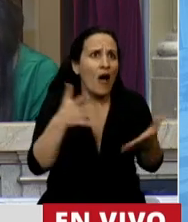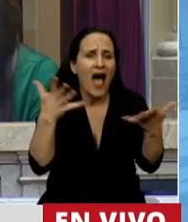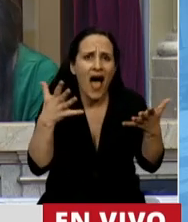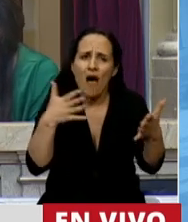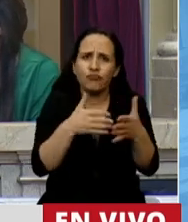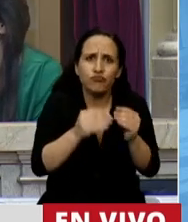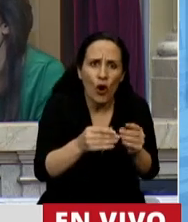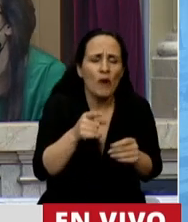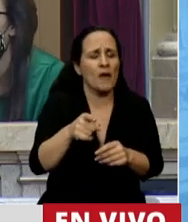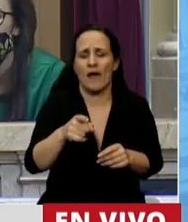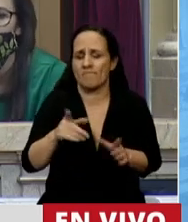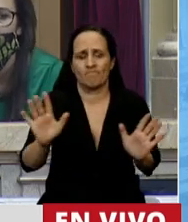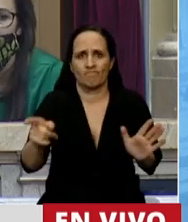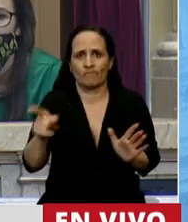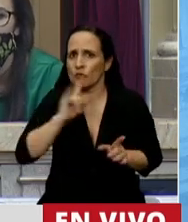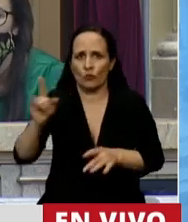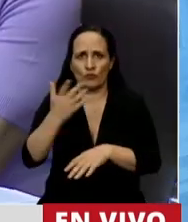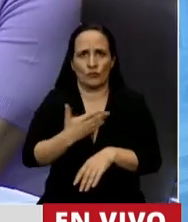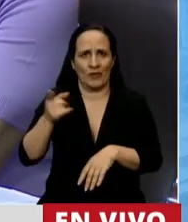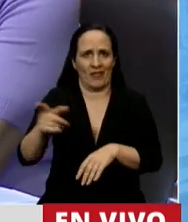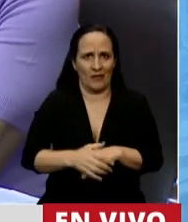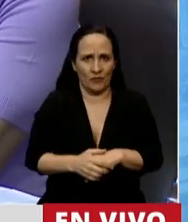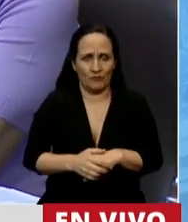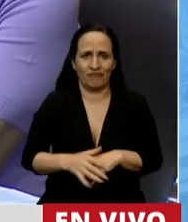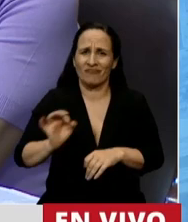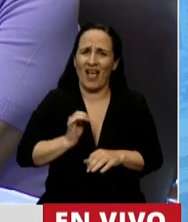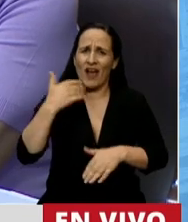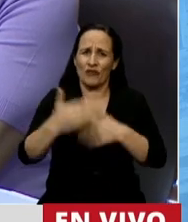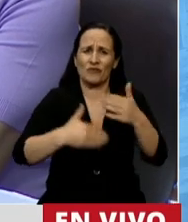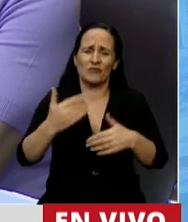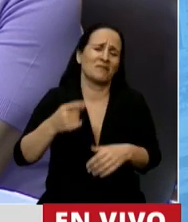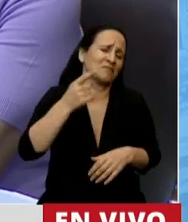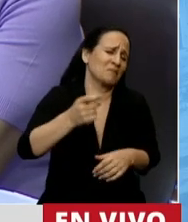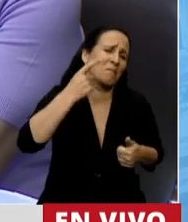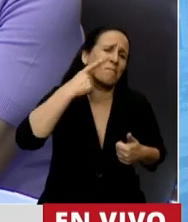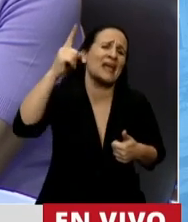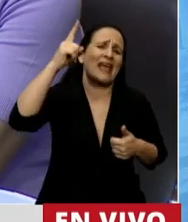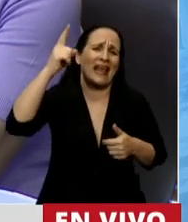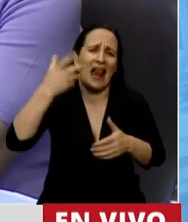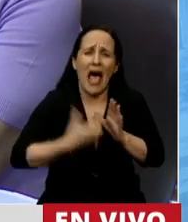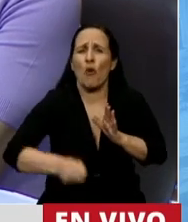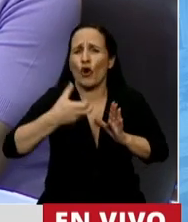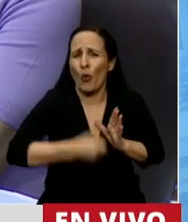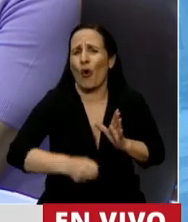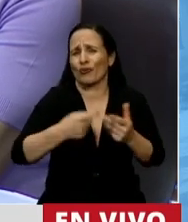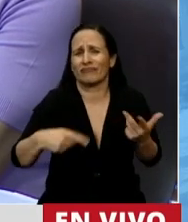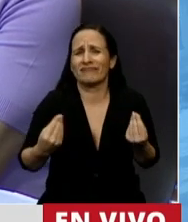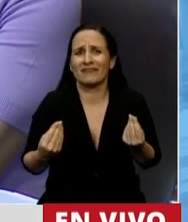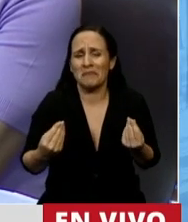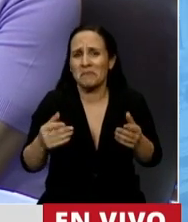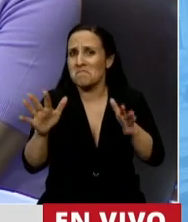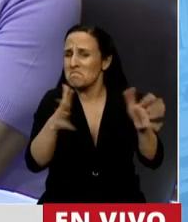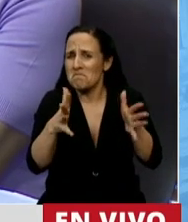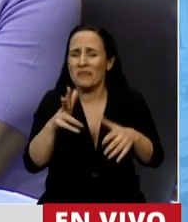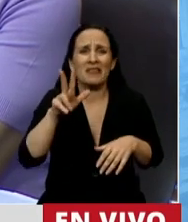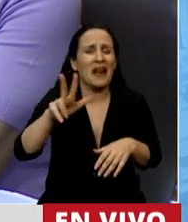problema. Cada año en la Argentina se realizan cientos de miles de abortos, de los cuales